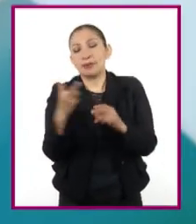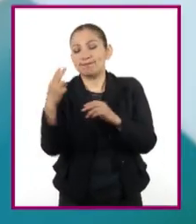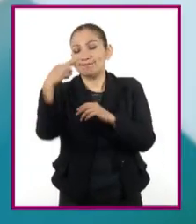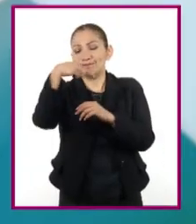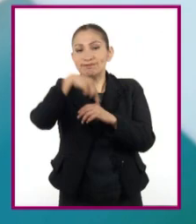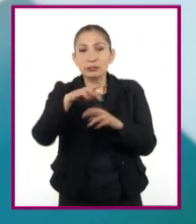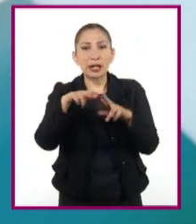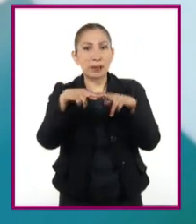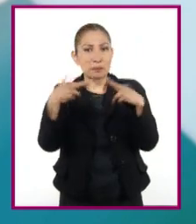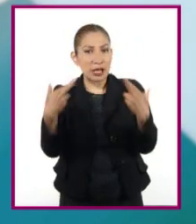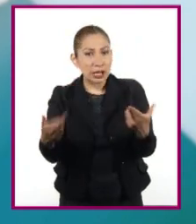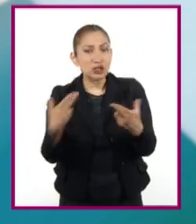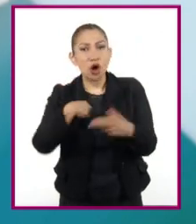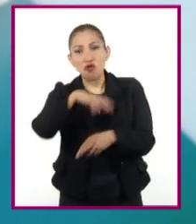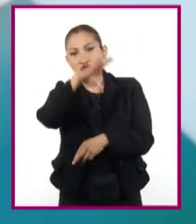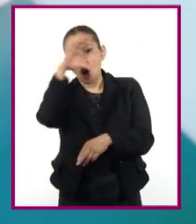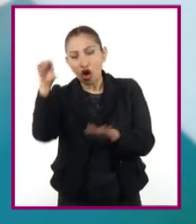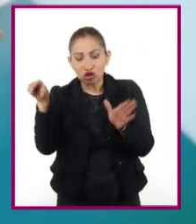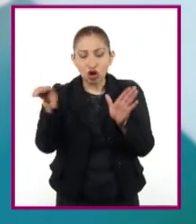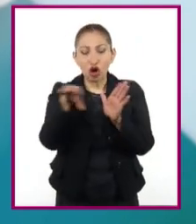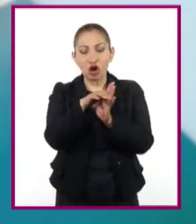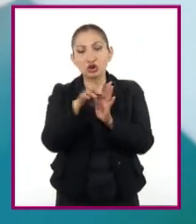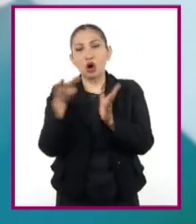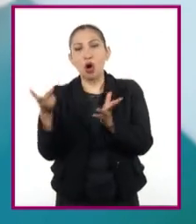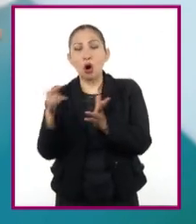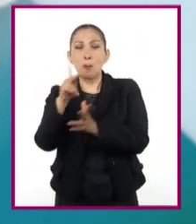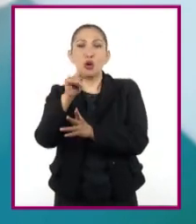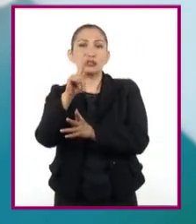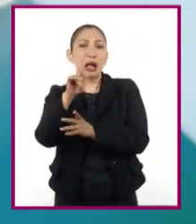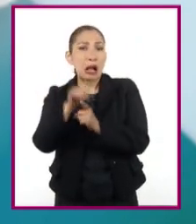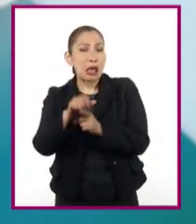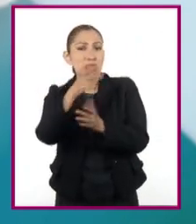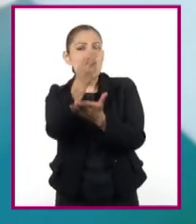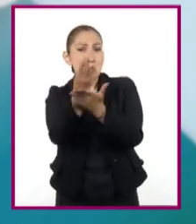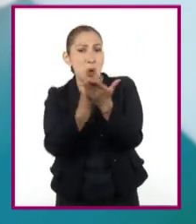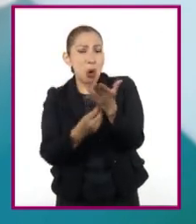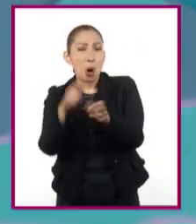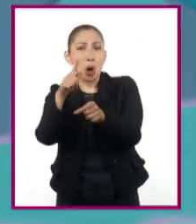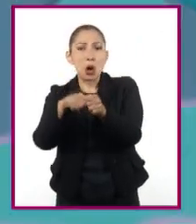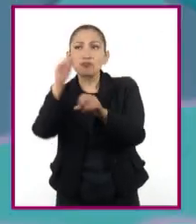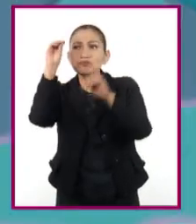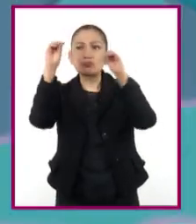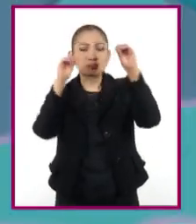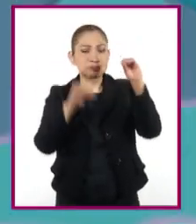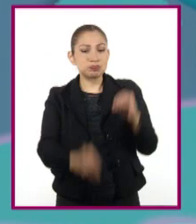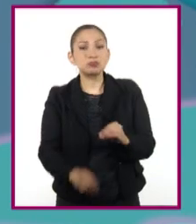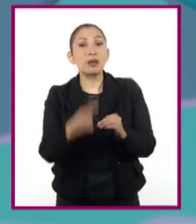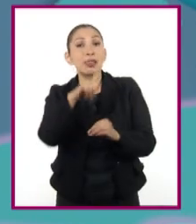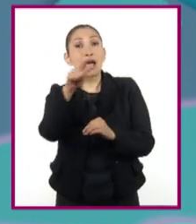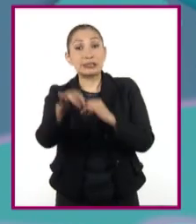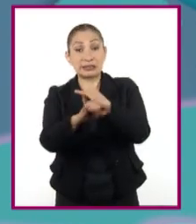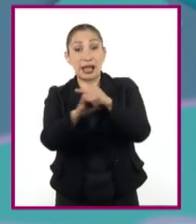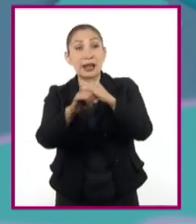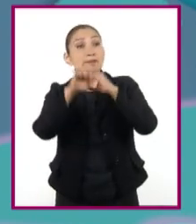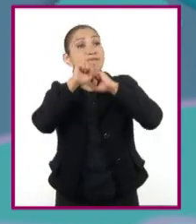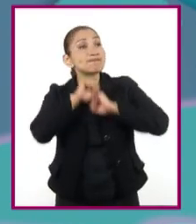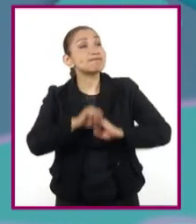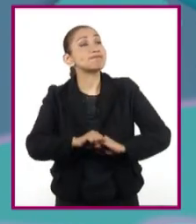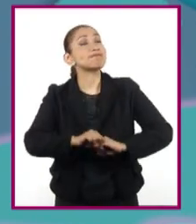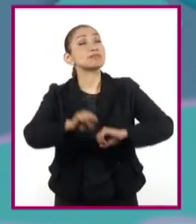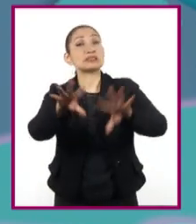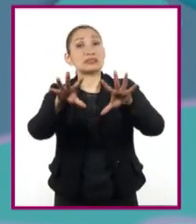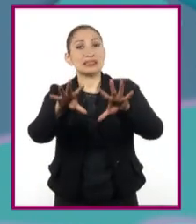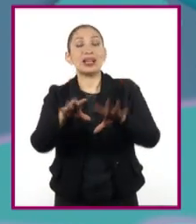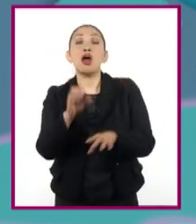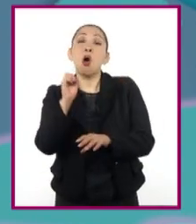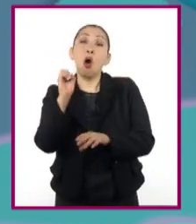recortes de revistas, fotografías, postales, dibujos y colores. Compártanlo en las redes sociales si les es